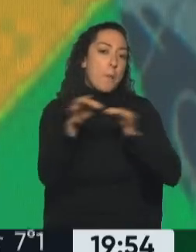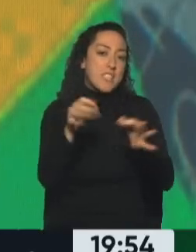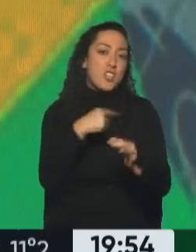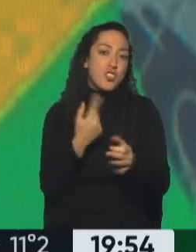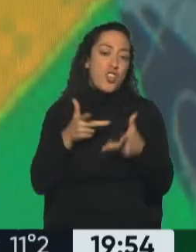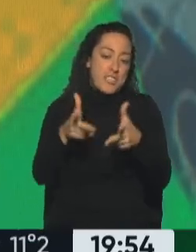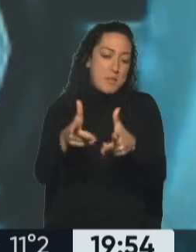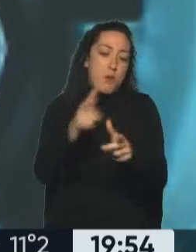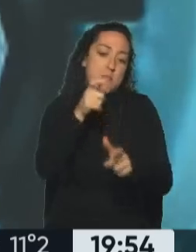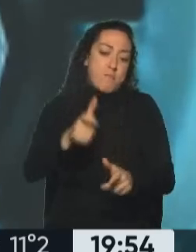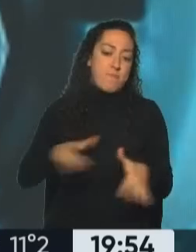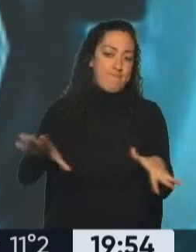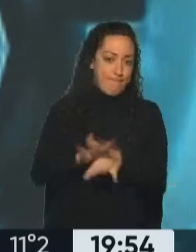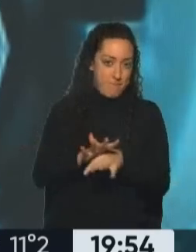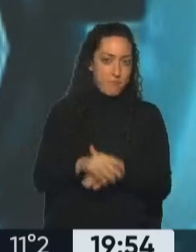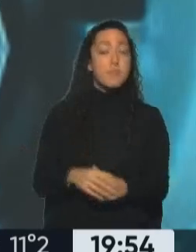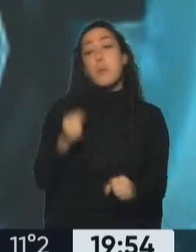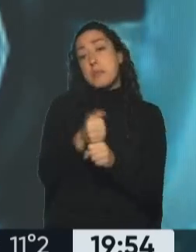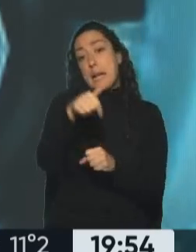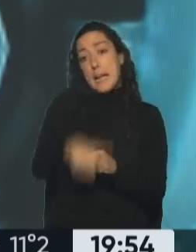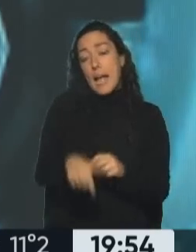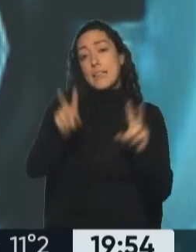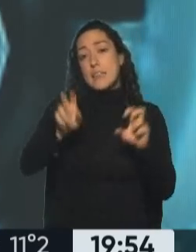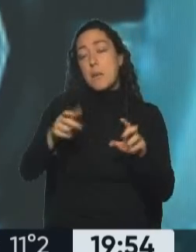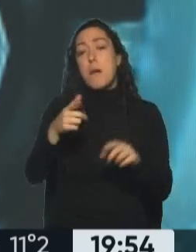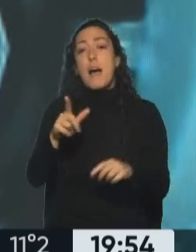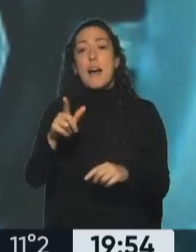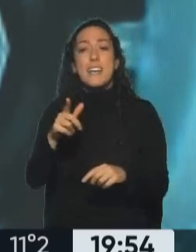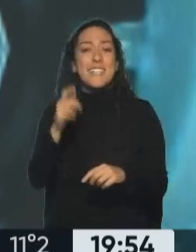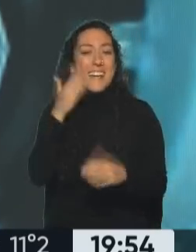le demos. Bueno, hasta aquí entonces la columna de Irina Sternik. Gracias, Irina, como siempre.